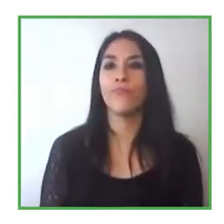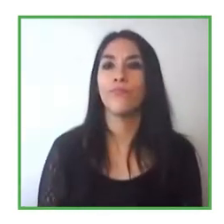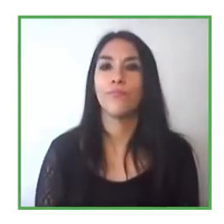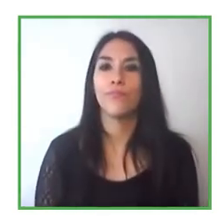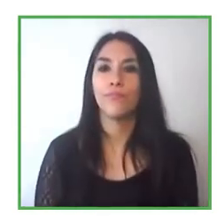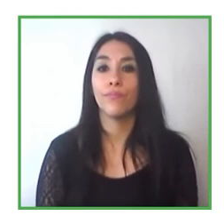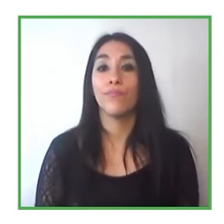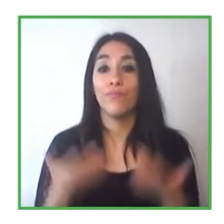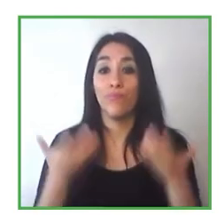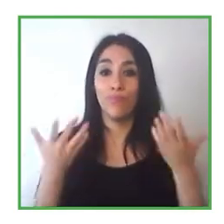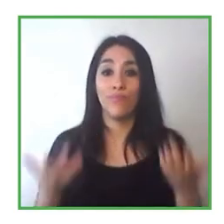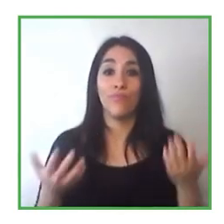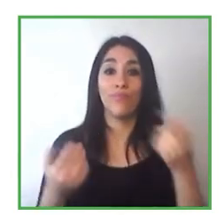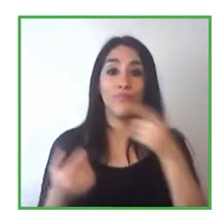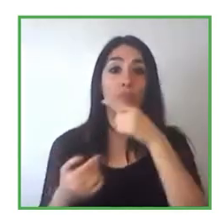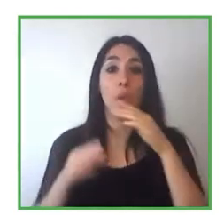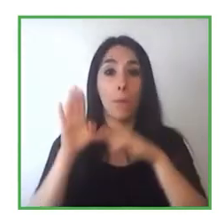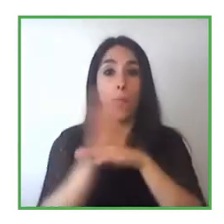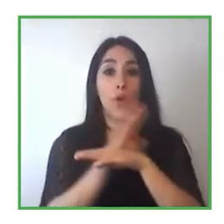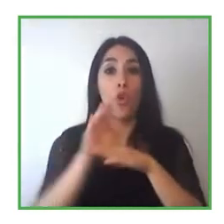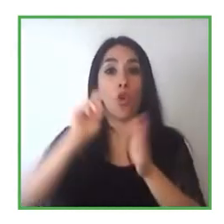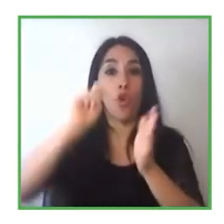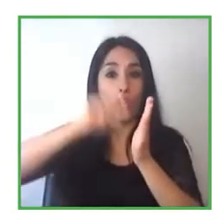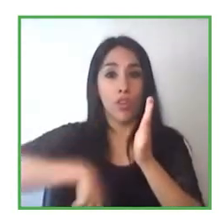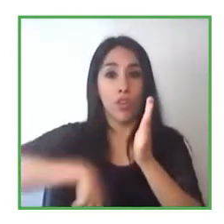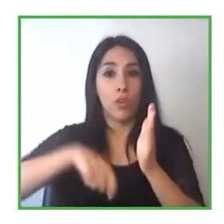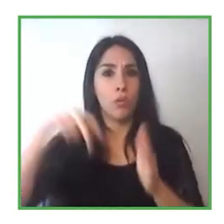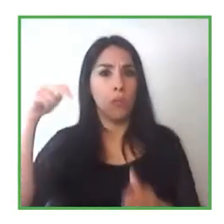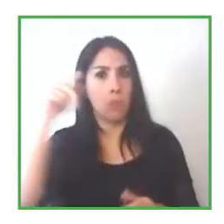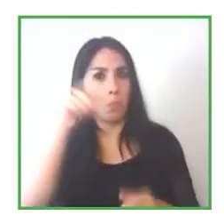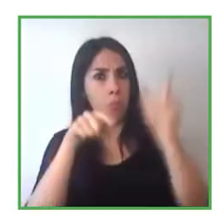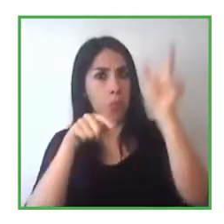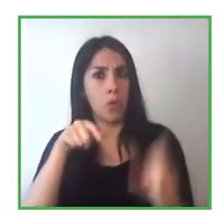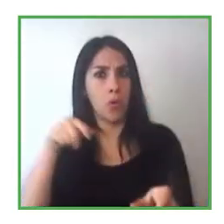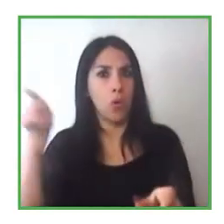candidato Incorpora, lo contrata porque está cubriendo una vacante.